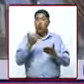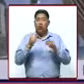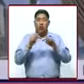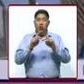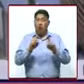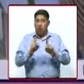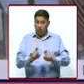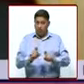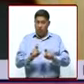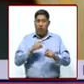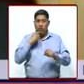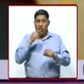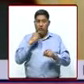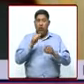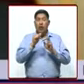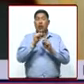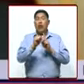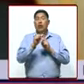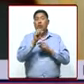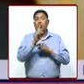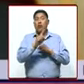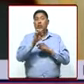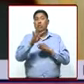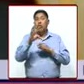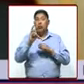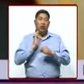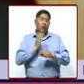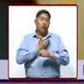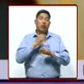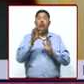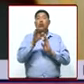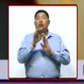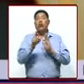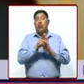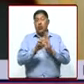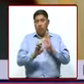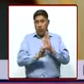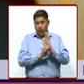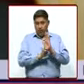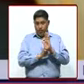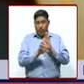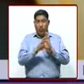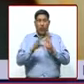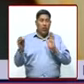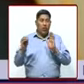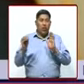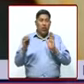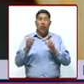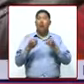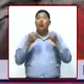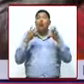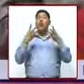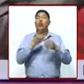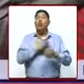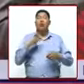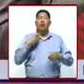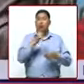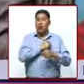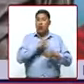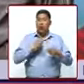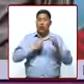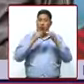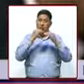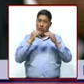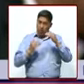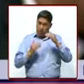preguntas esté referida al artículo 146 de nuestra Constitución Política del Estado y la cantidad de escaños. Tercero,